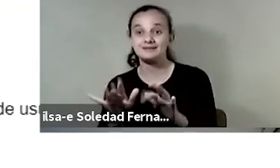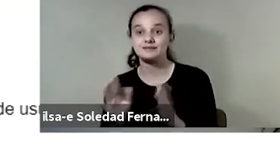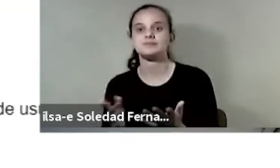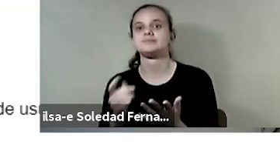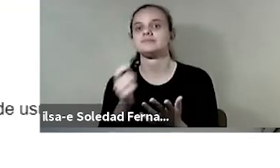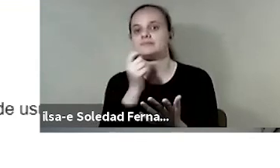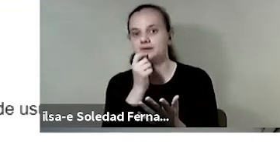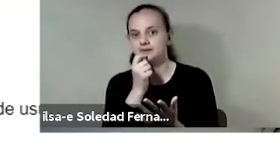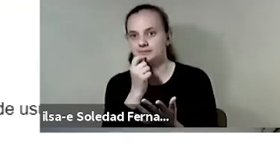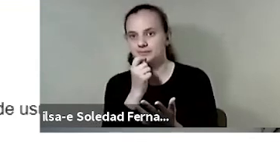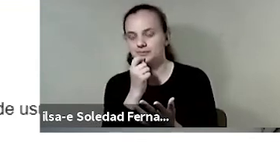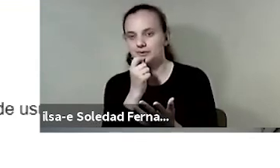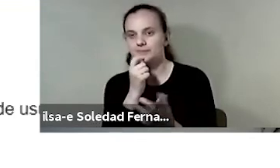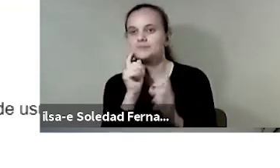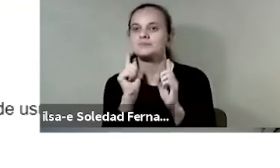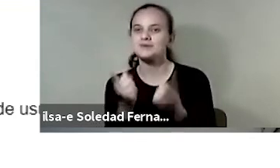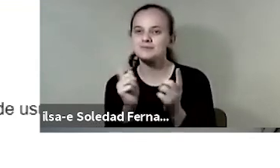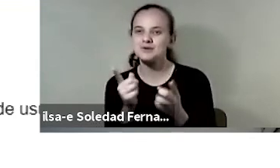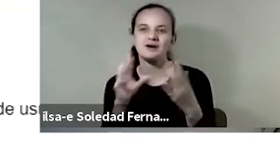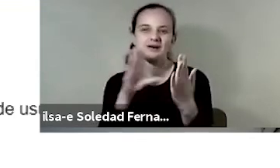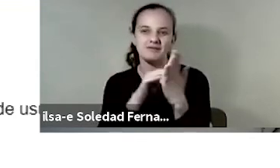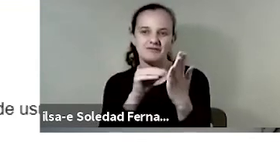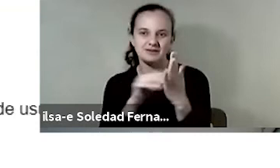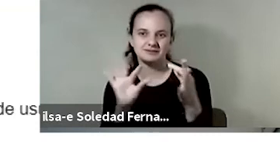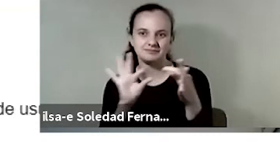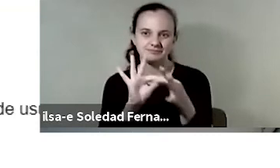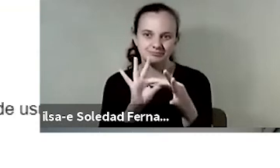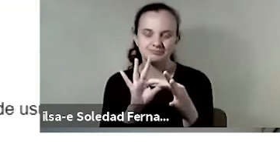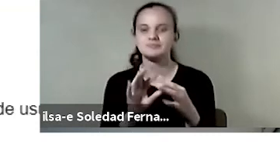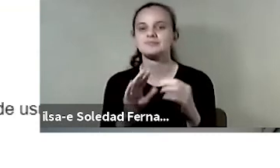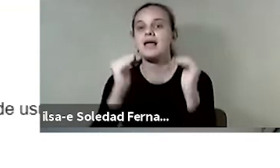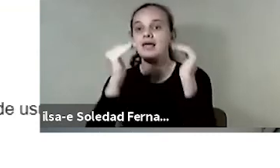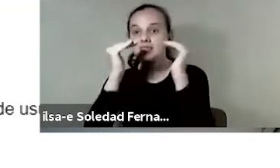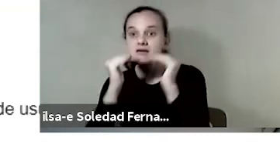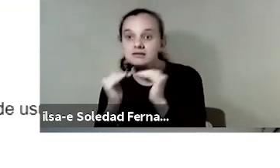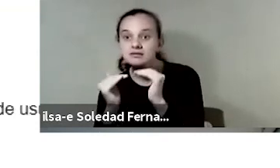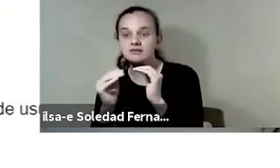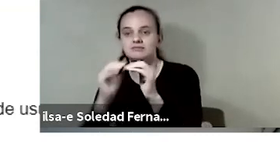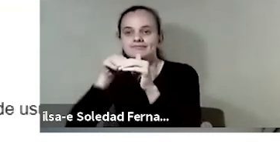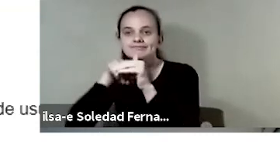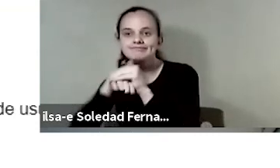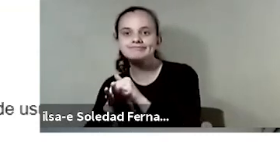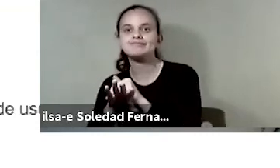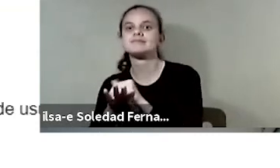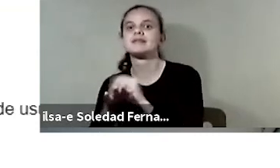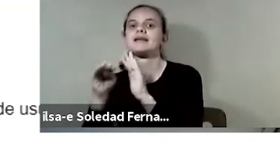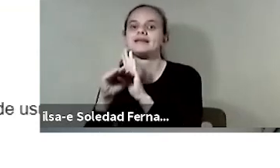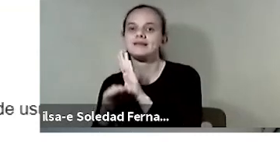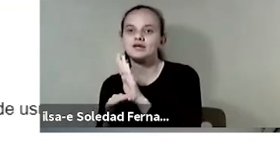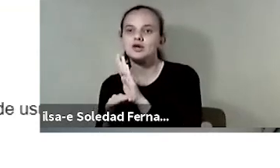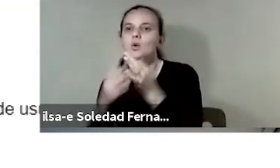directriz 1.1, en este caso alternativas de texto, es la pauta o la directriz a lo que nos vamos a